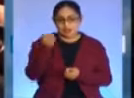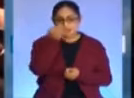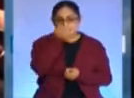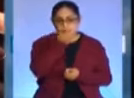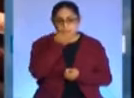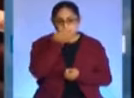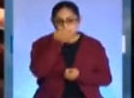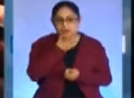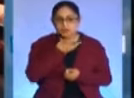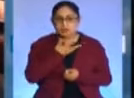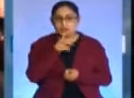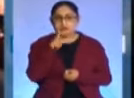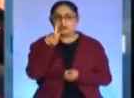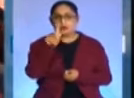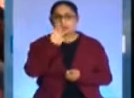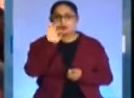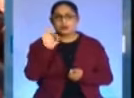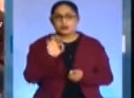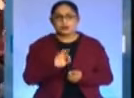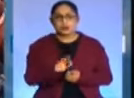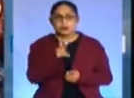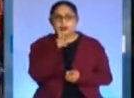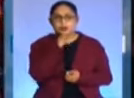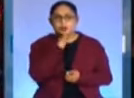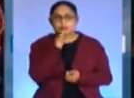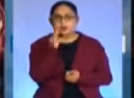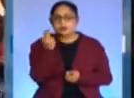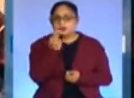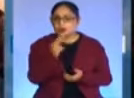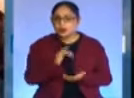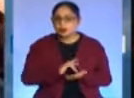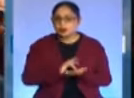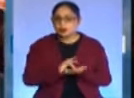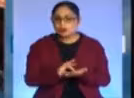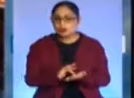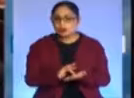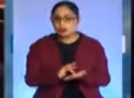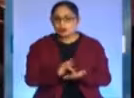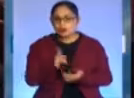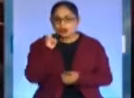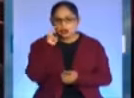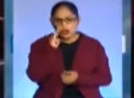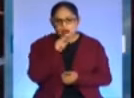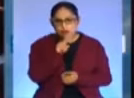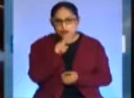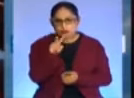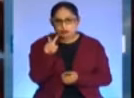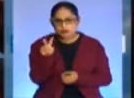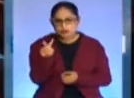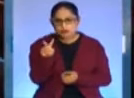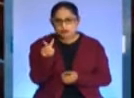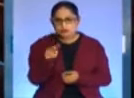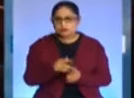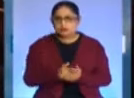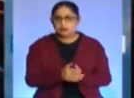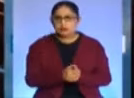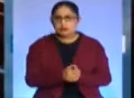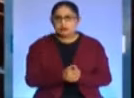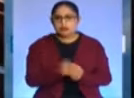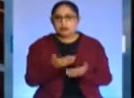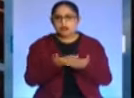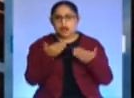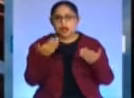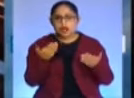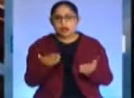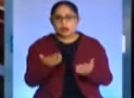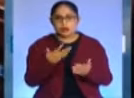el 70% de los papás lo necesitan, porque vimos que fue como de ahora que